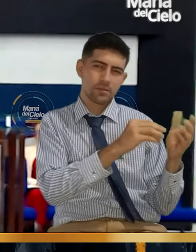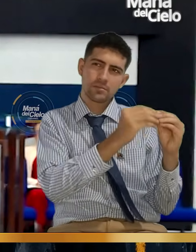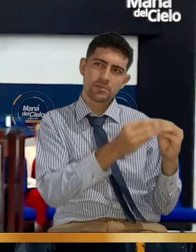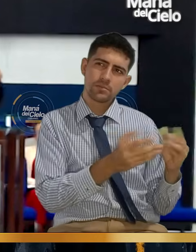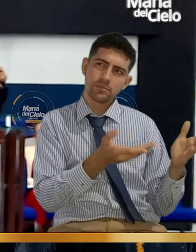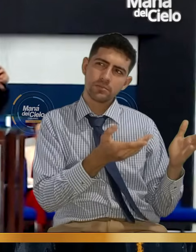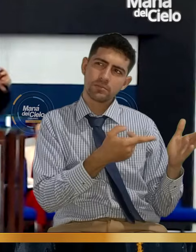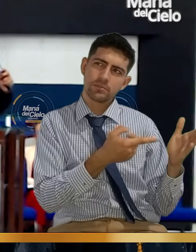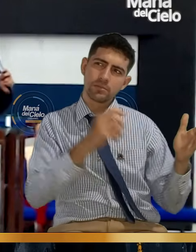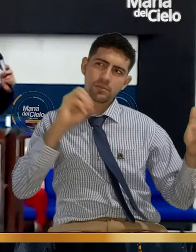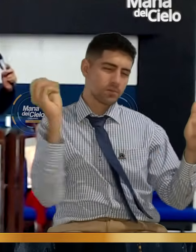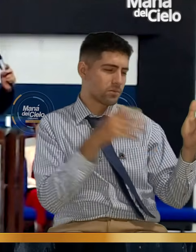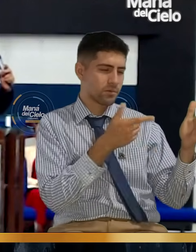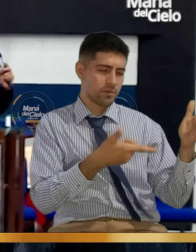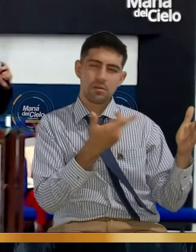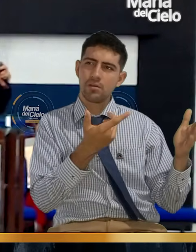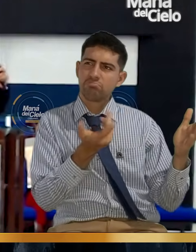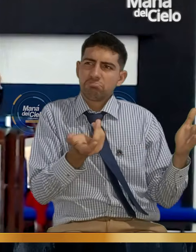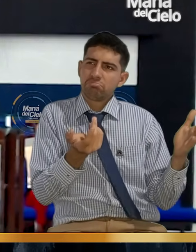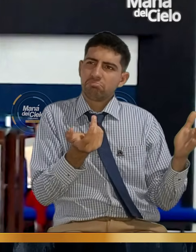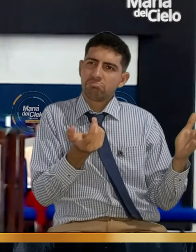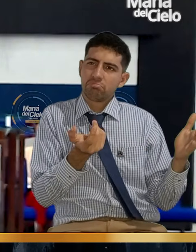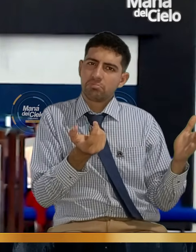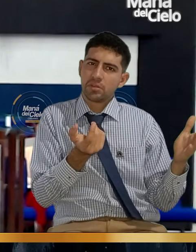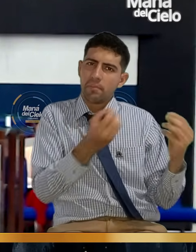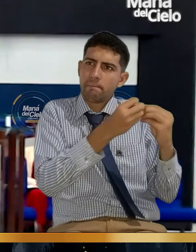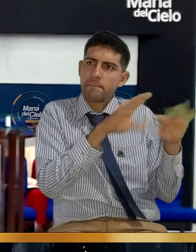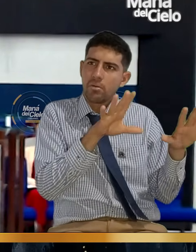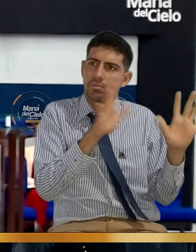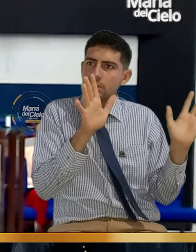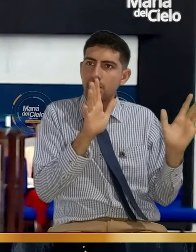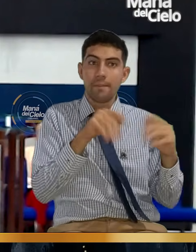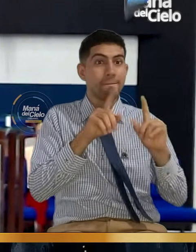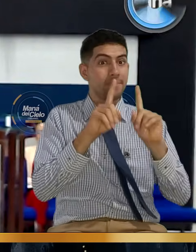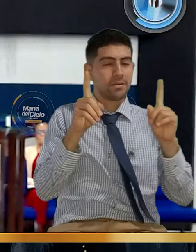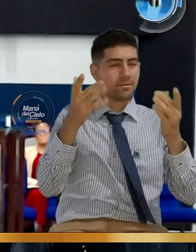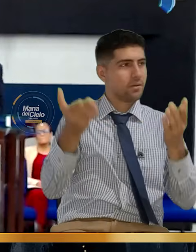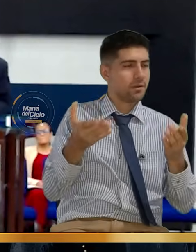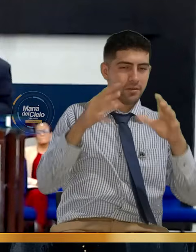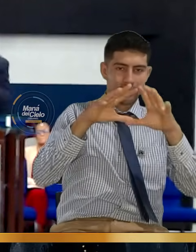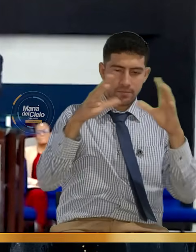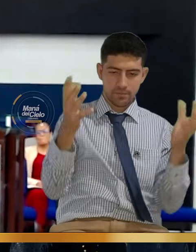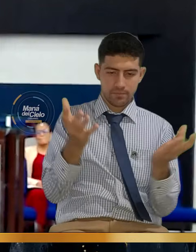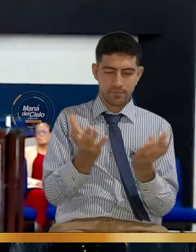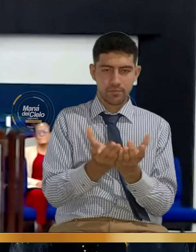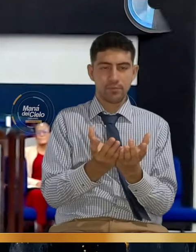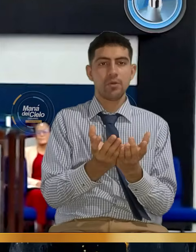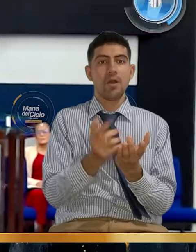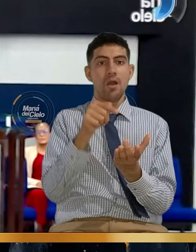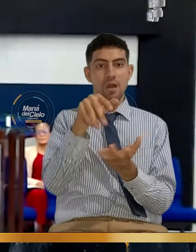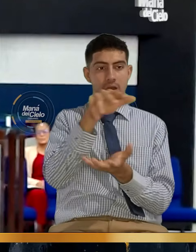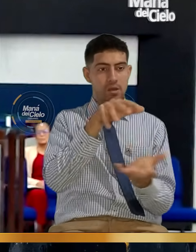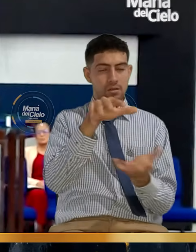Si esto fuera una explosión, fuese un desorden. Pero el mar tiene orden.